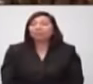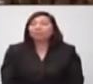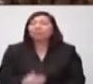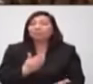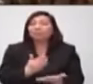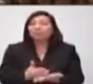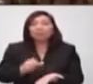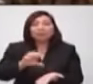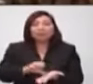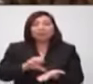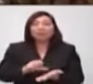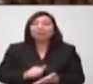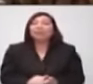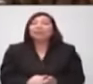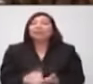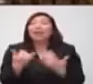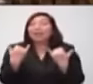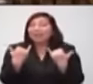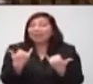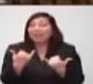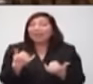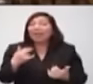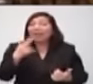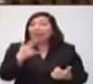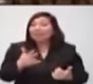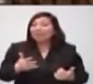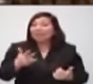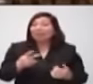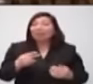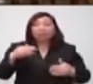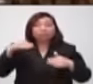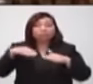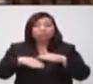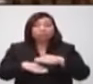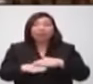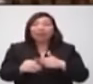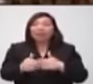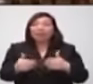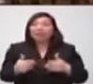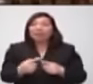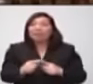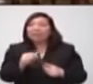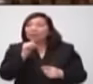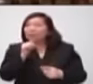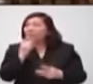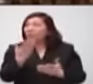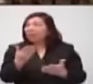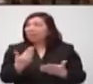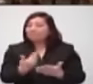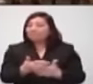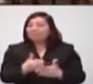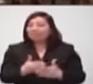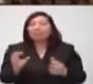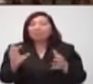estación central, ¿verdad? Y de aquí al tren hay una vía expresa que hicimos en la anterior gestión, pero nos falta una parte